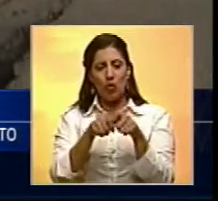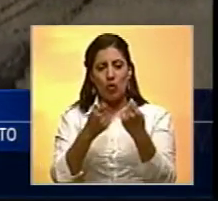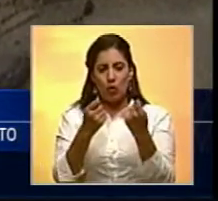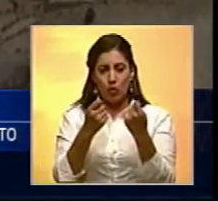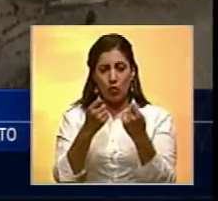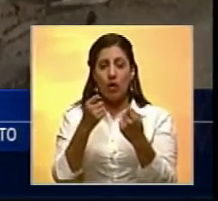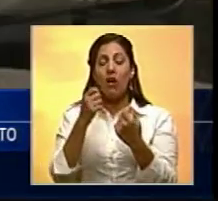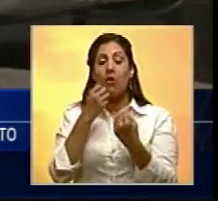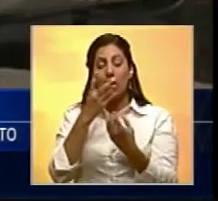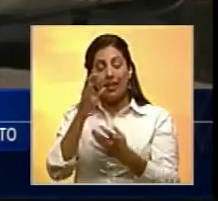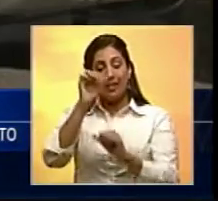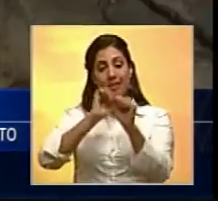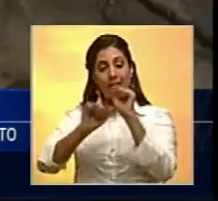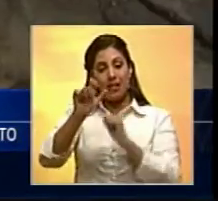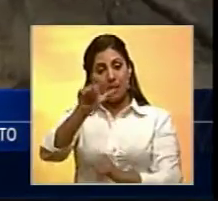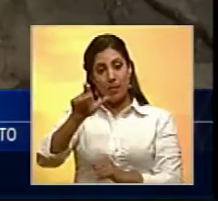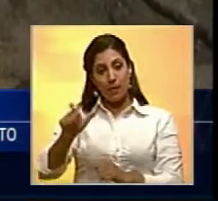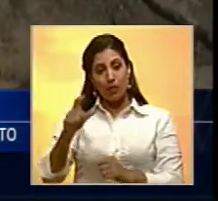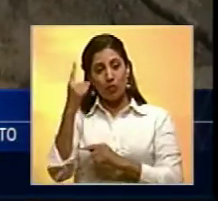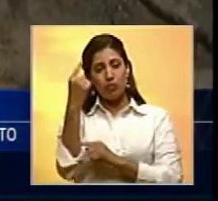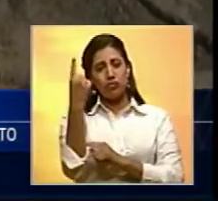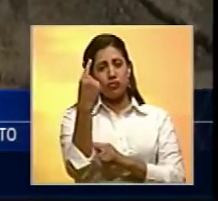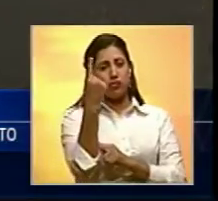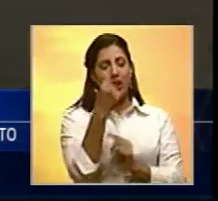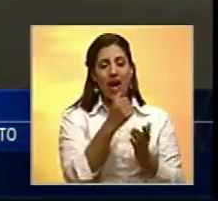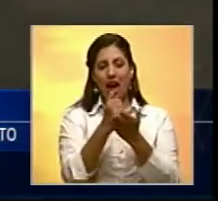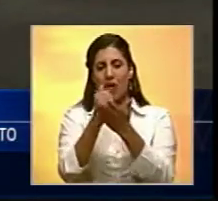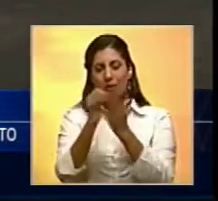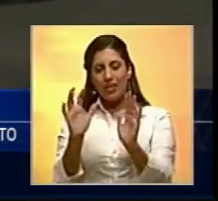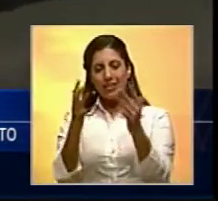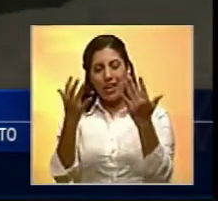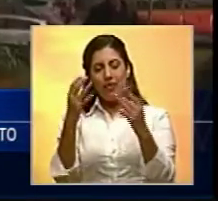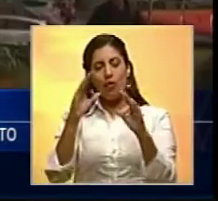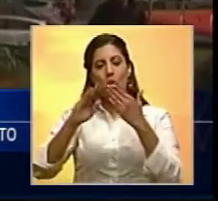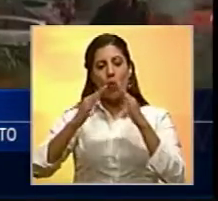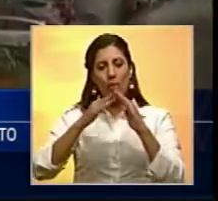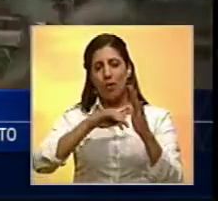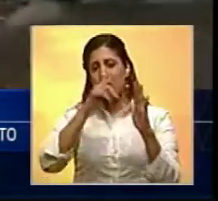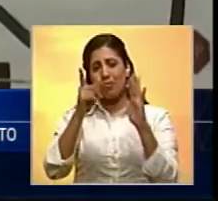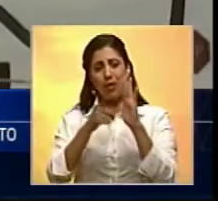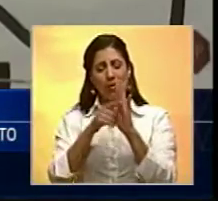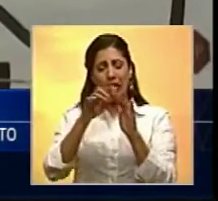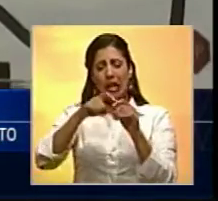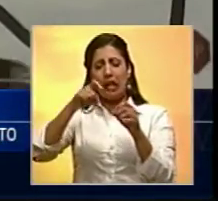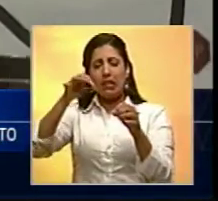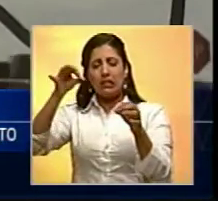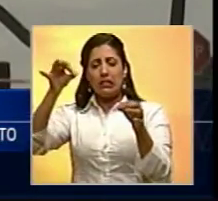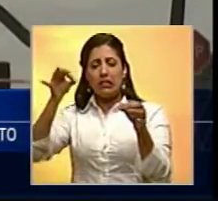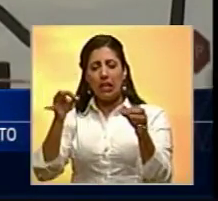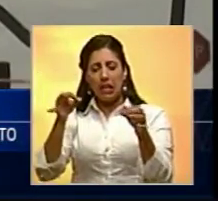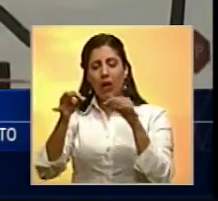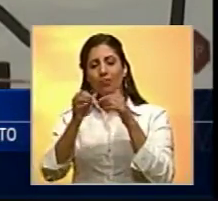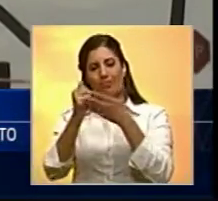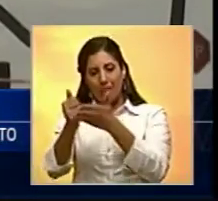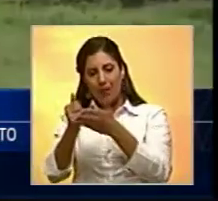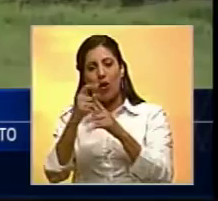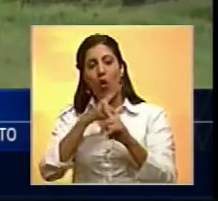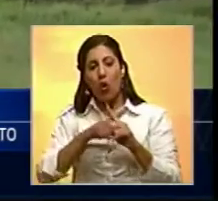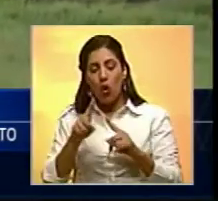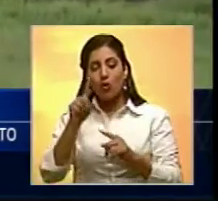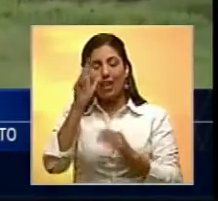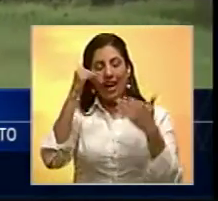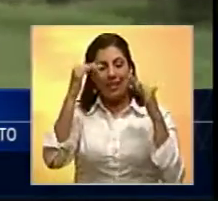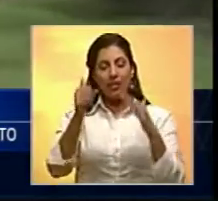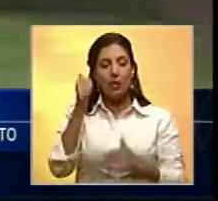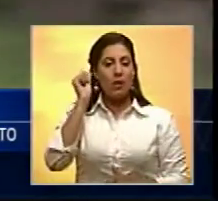dañadas. Según Defensa Civil, helicópteros fueron enviados para rescatar a comunidades completamente aisladas. En el lugar se ha dado